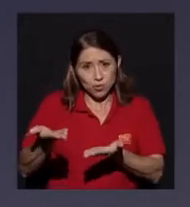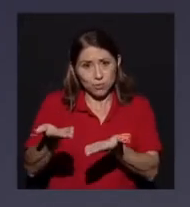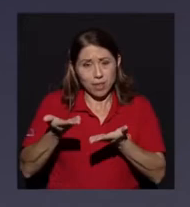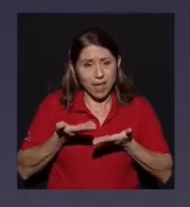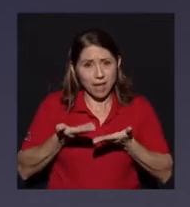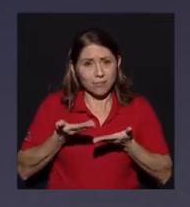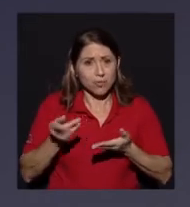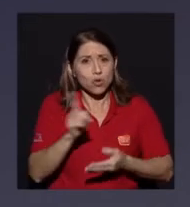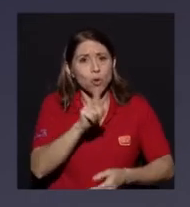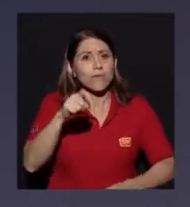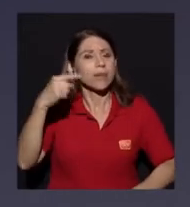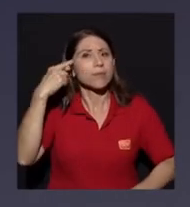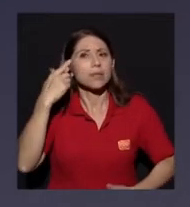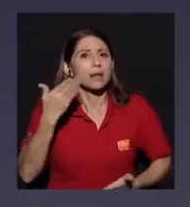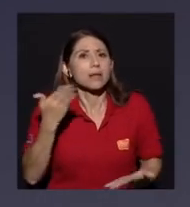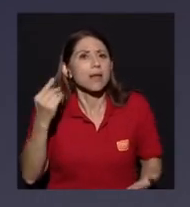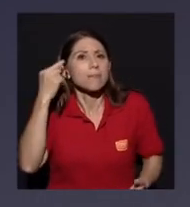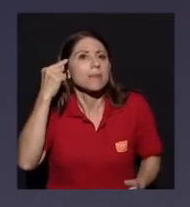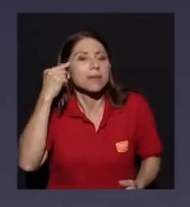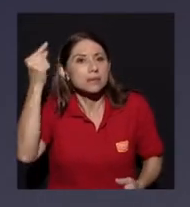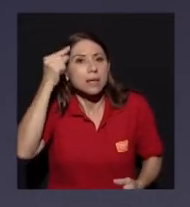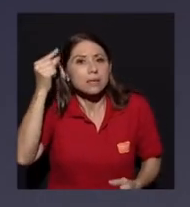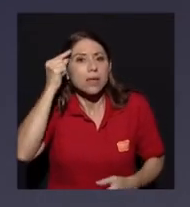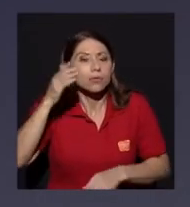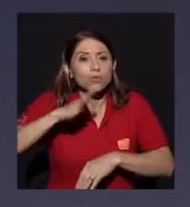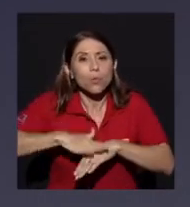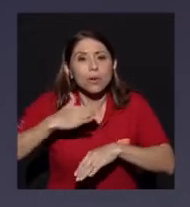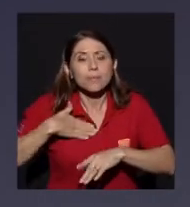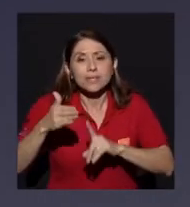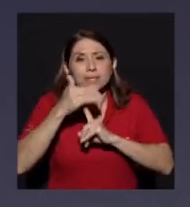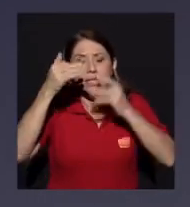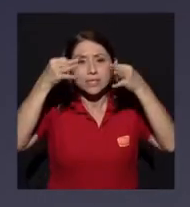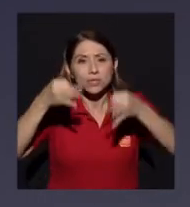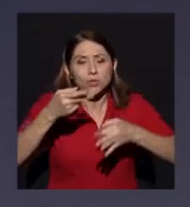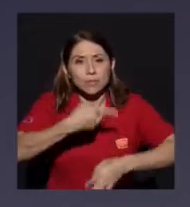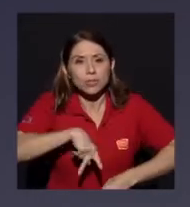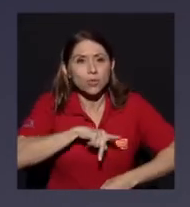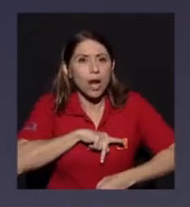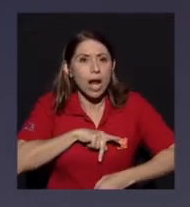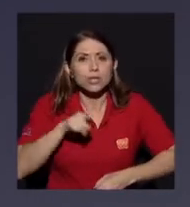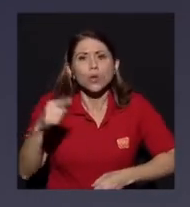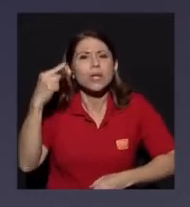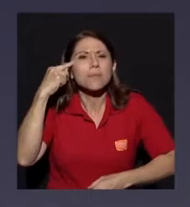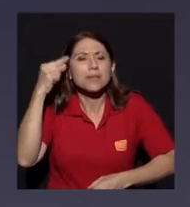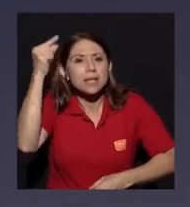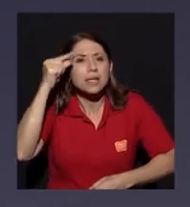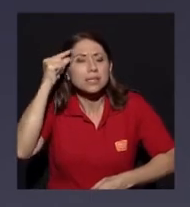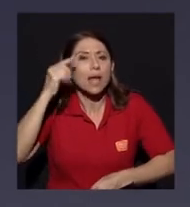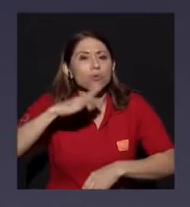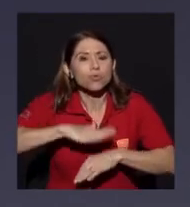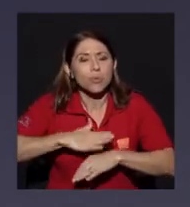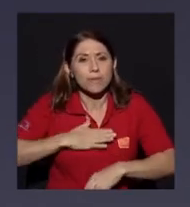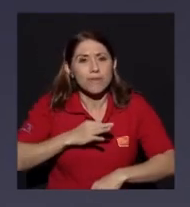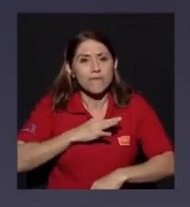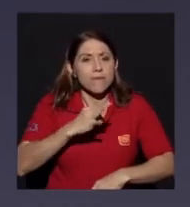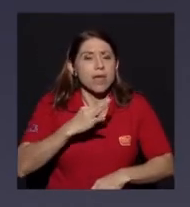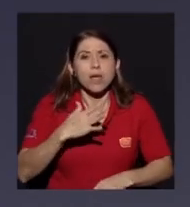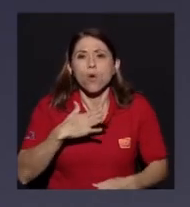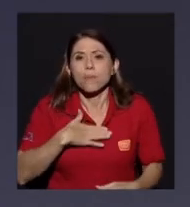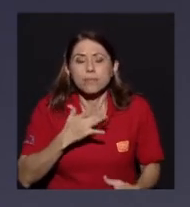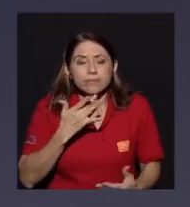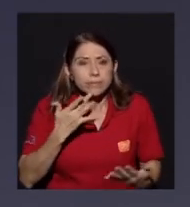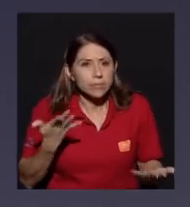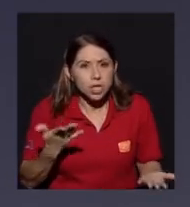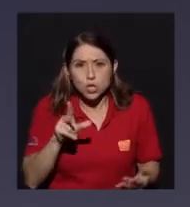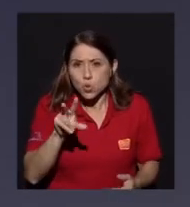piensa el estado sobre mis decisiones personales o que piense el estado sobre mi fe o sobre mi orientadas no o sea yo